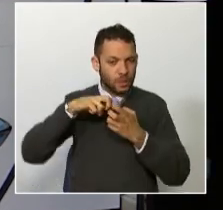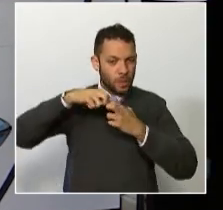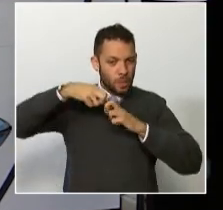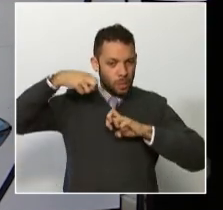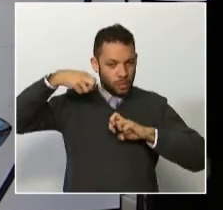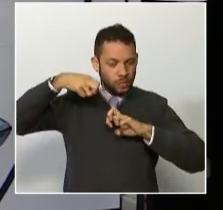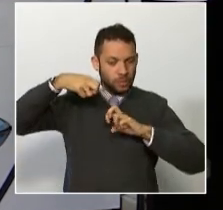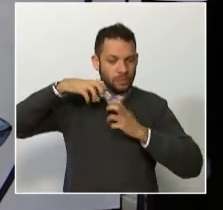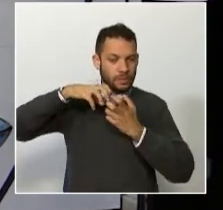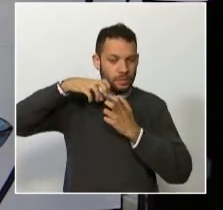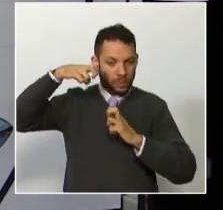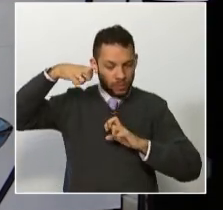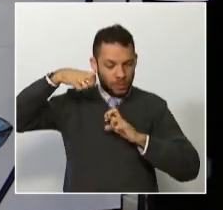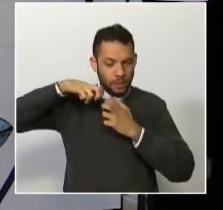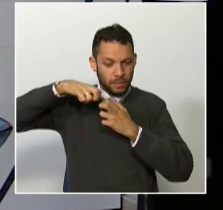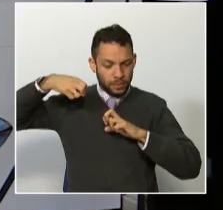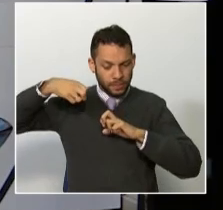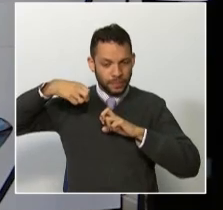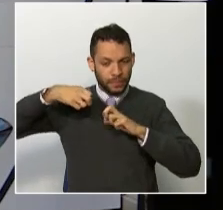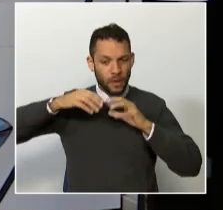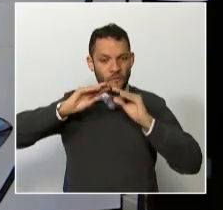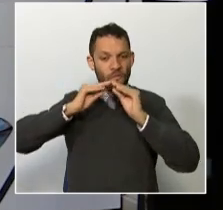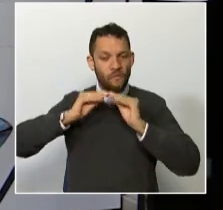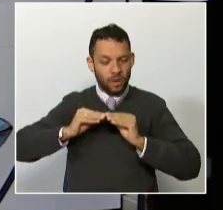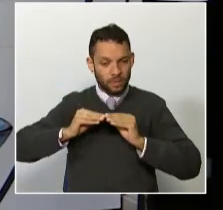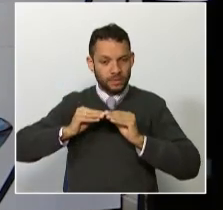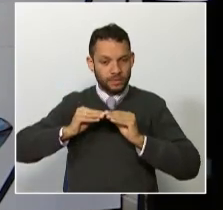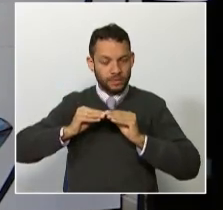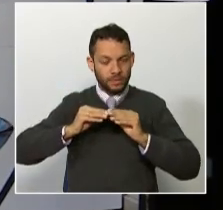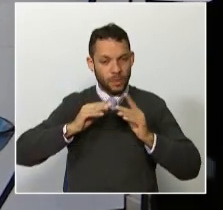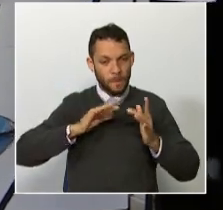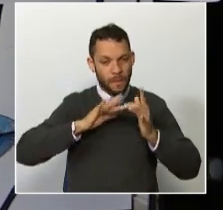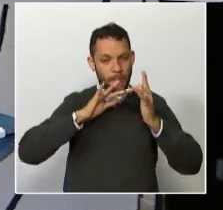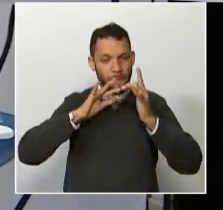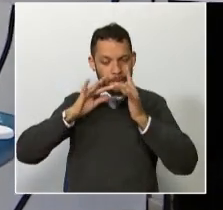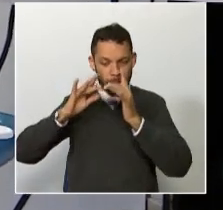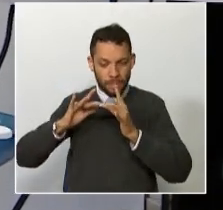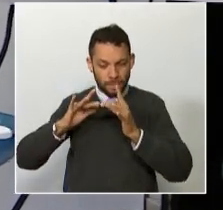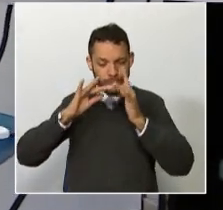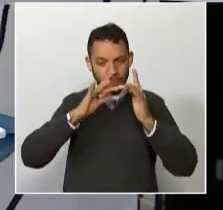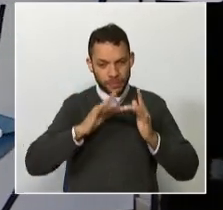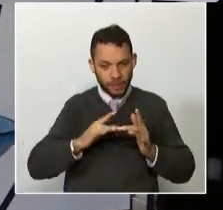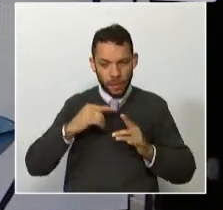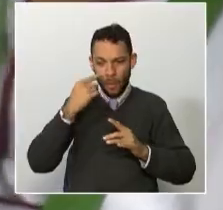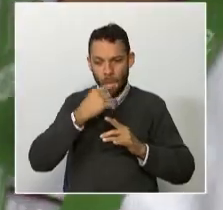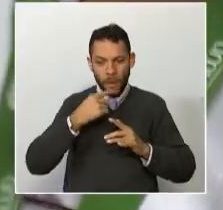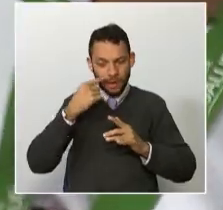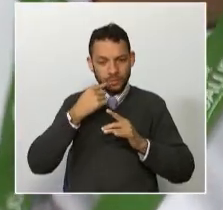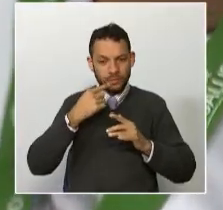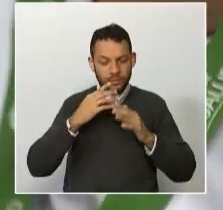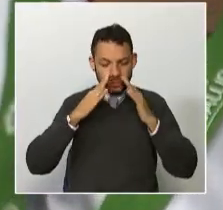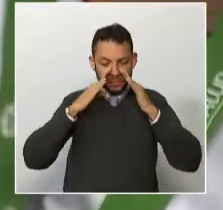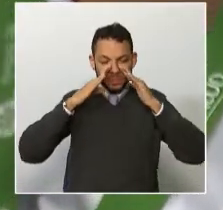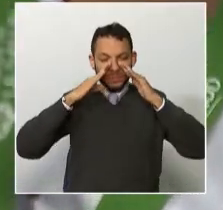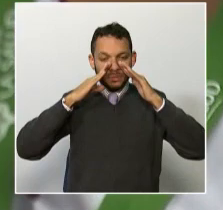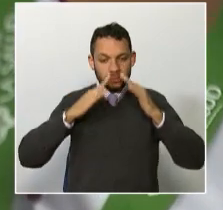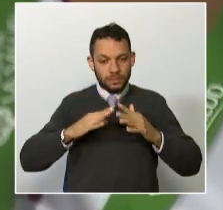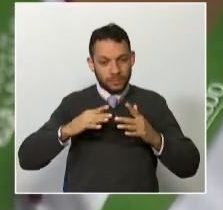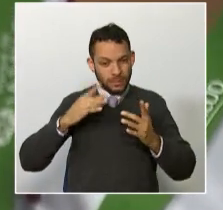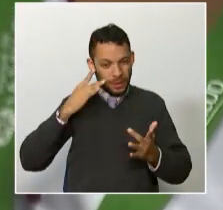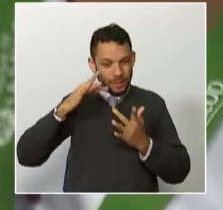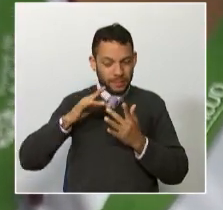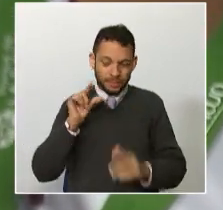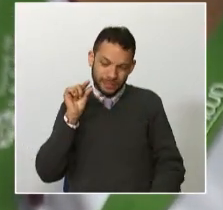esa articulación viene en esta forma, ¿cierto? Nuestro cóndilo y nuestra fosa articular. Cuando colocamos